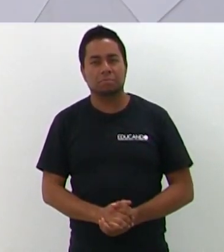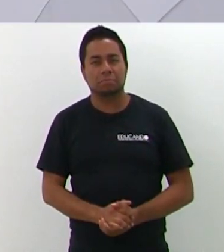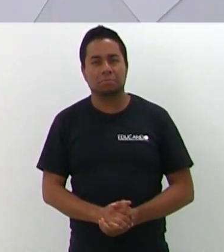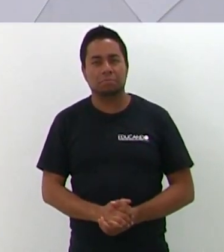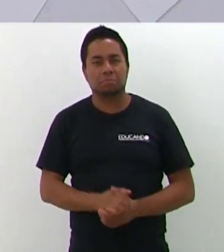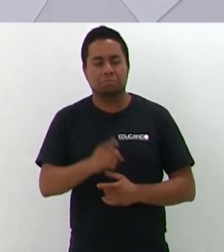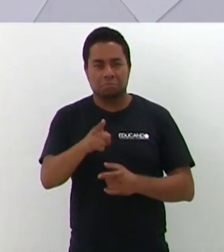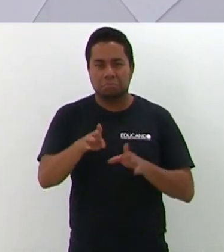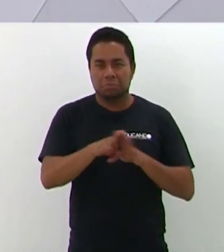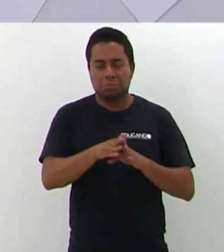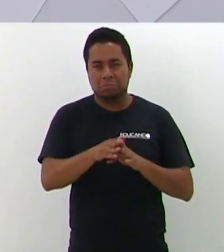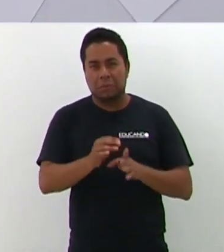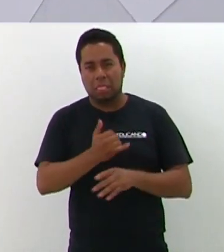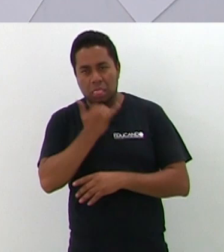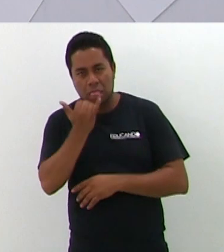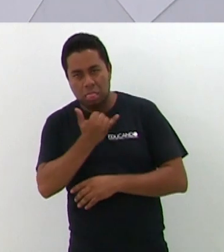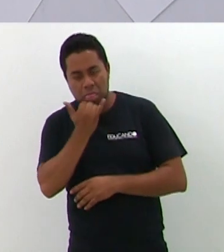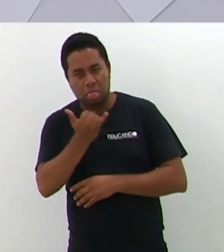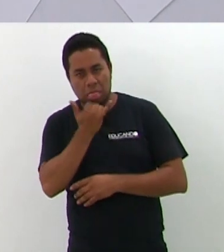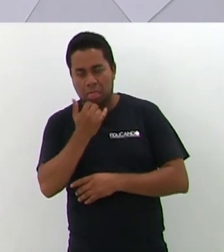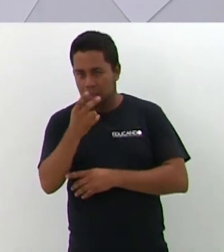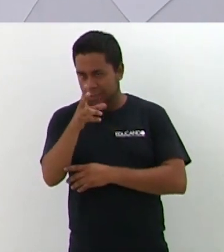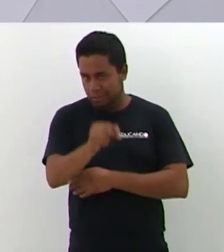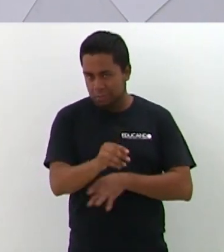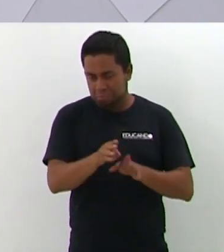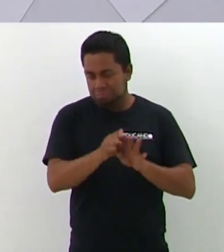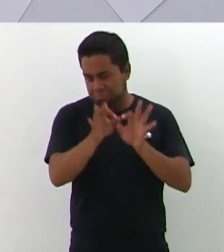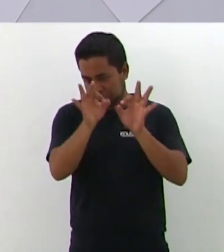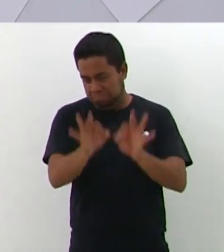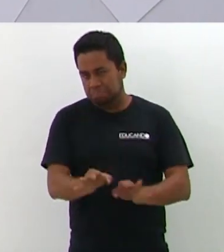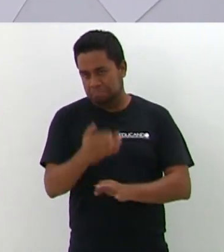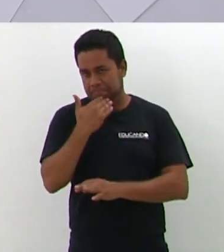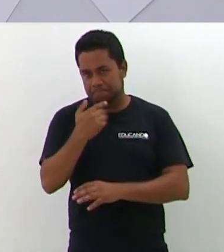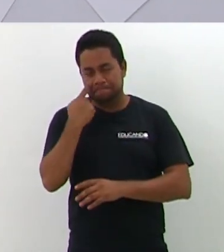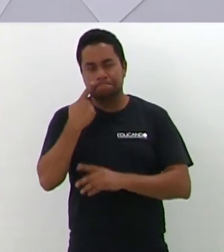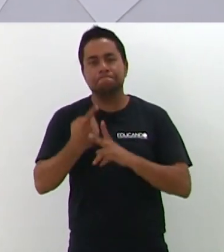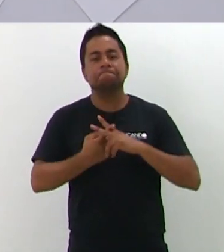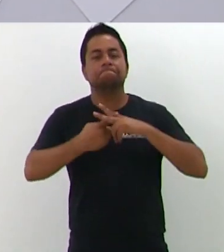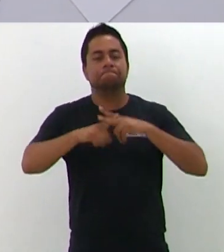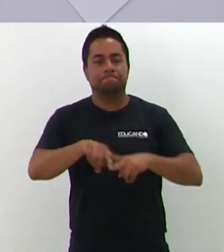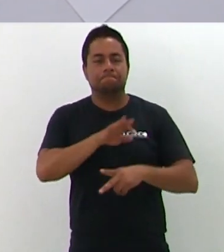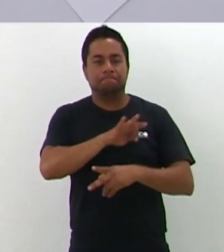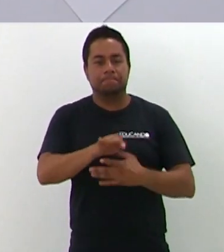que no digas una cosa por otra, ¿no? Bien, vamos a iniciar.